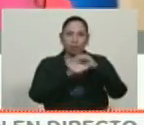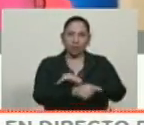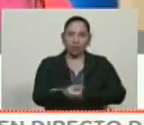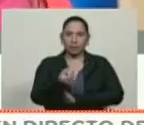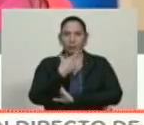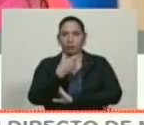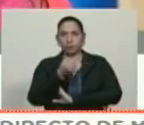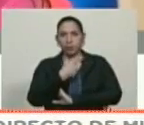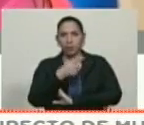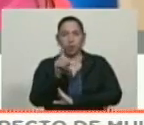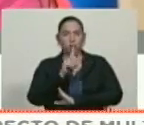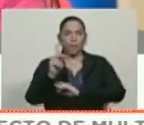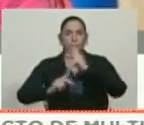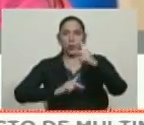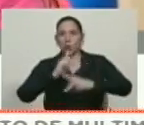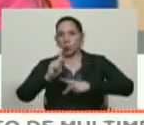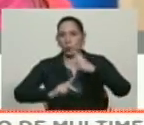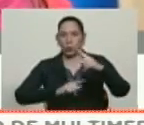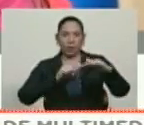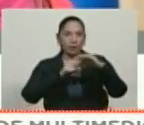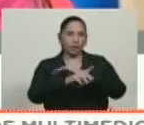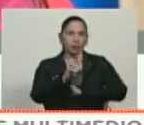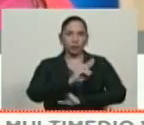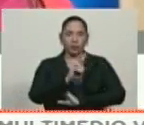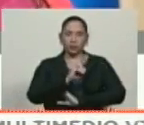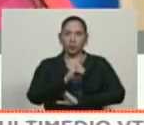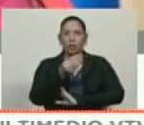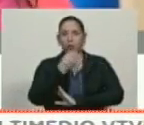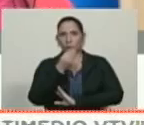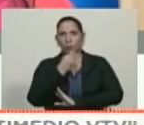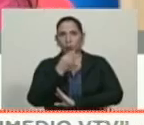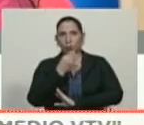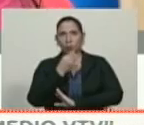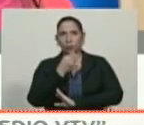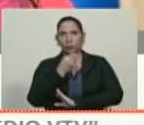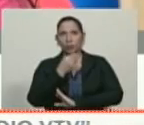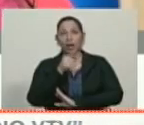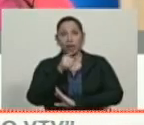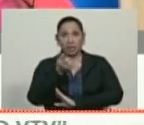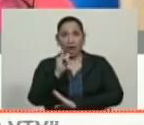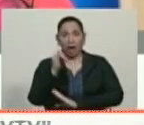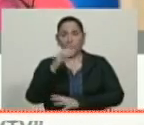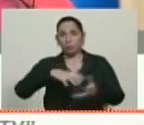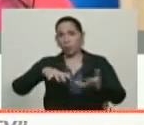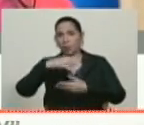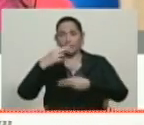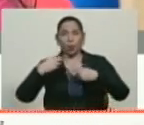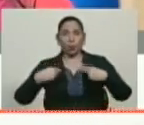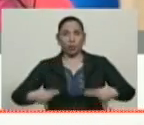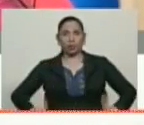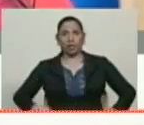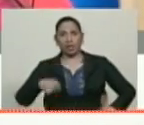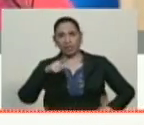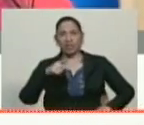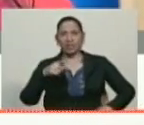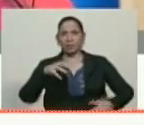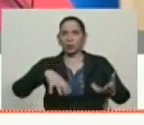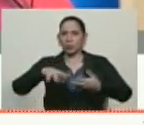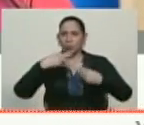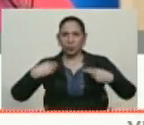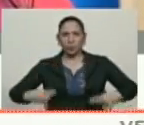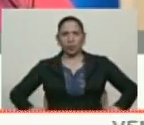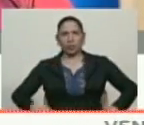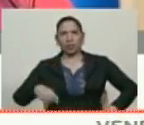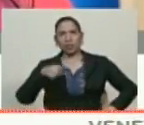procura que no se produzcan alimentos para nuestra población. Es allí la crisis humanitaria. La crisis humanitaria es la crisis de